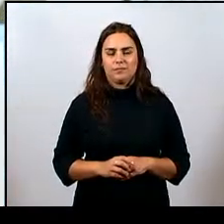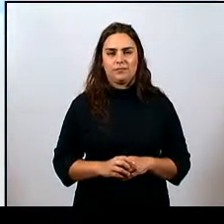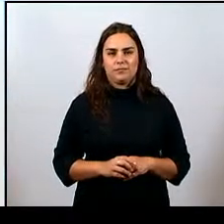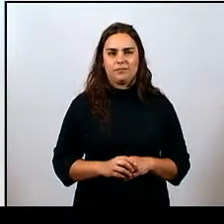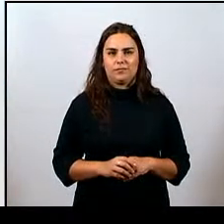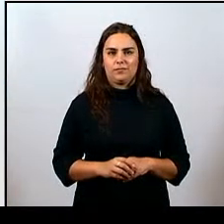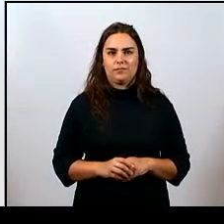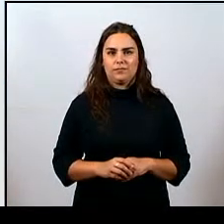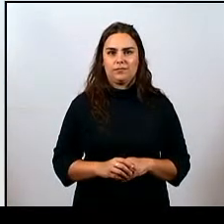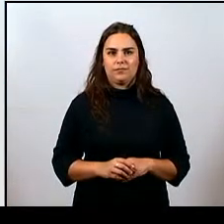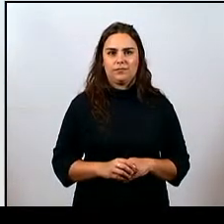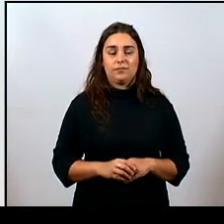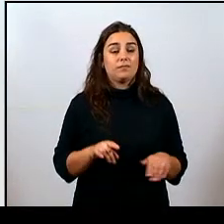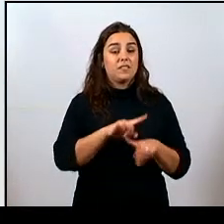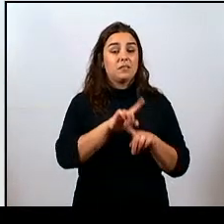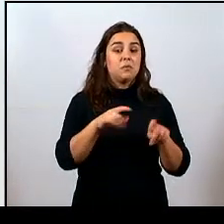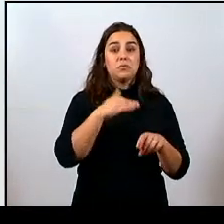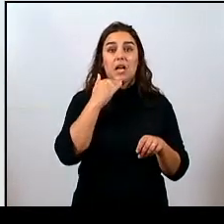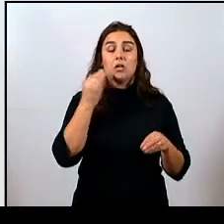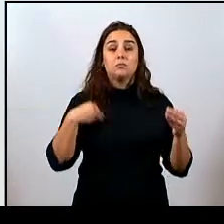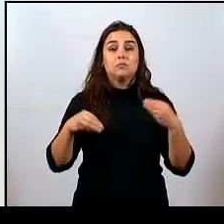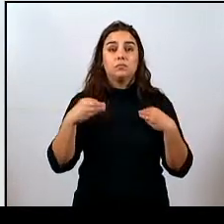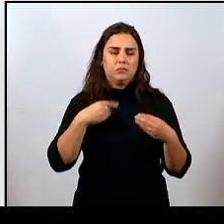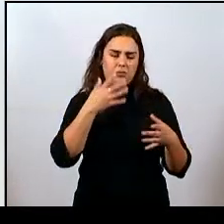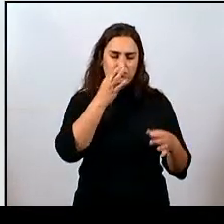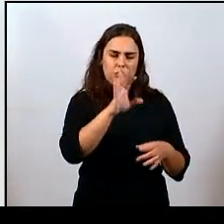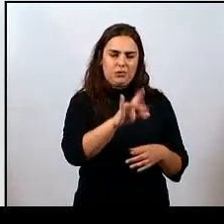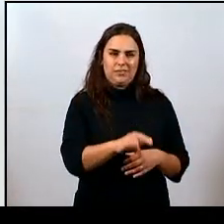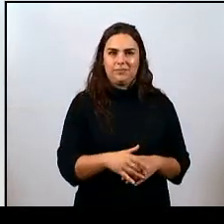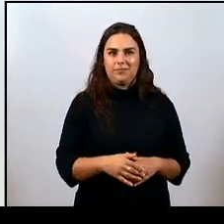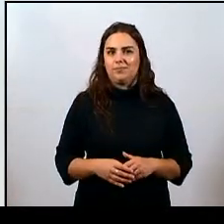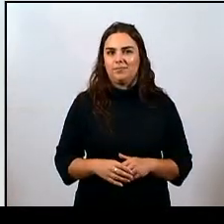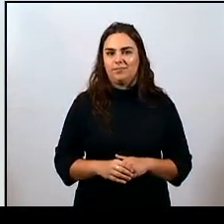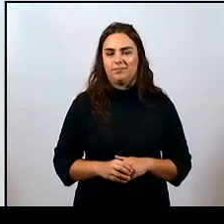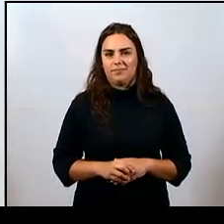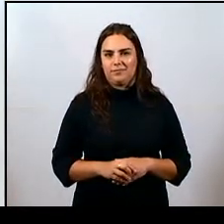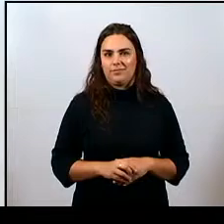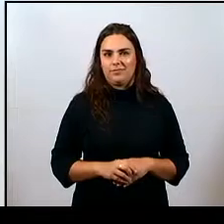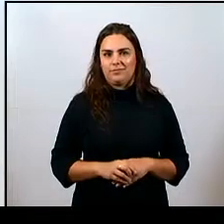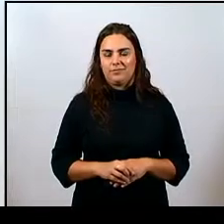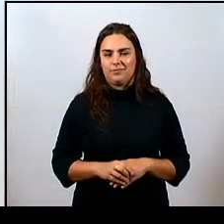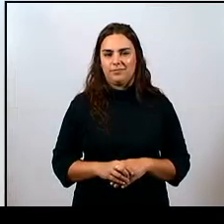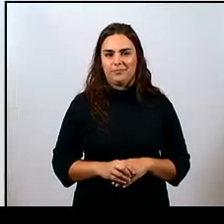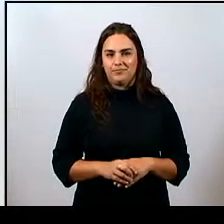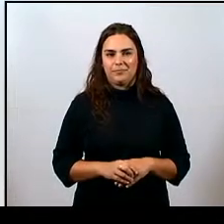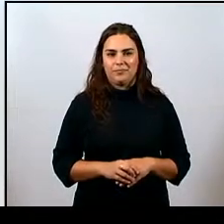A lo mejor alguien quiere hacer alguna preguntilla. Seguro que sí. Ya que hay prensa, sí.